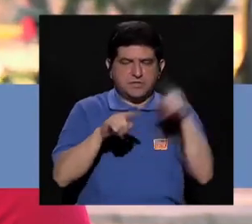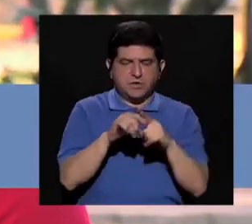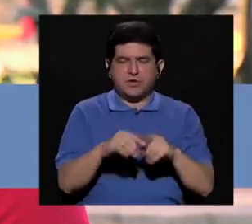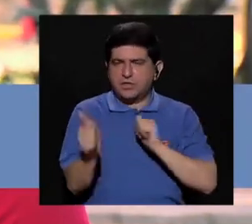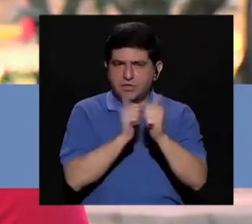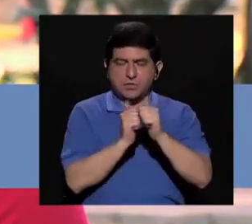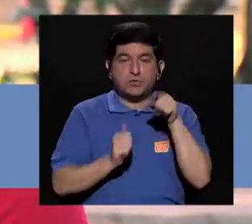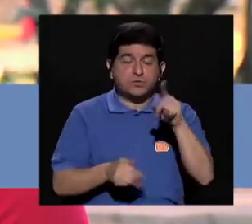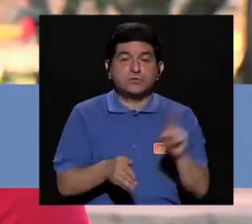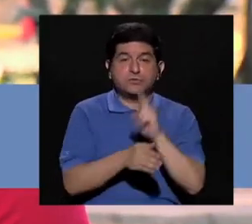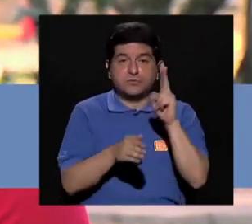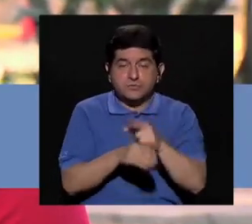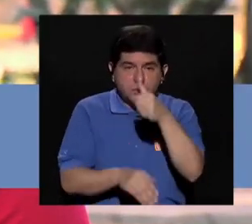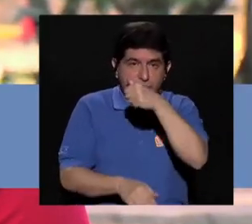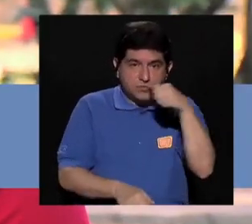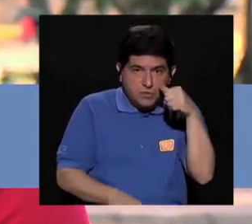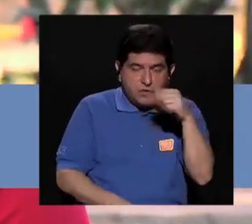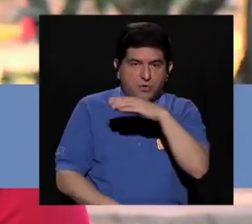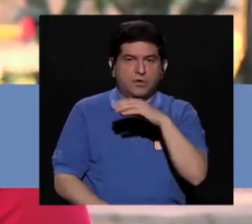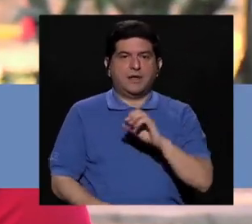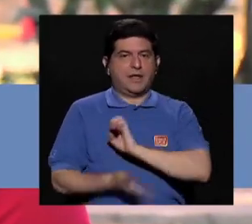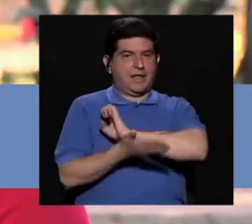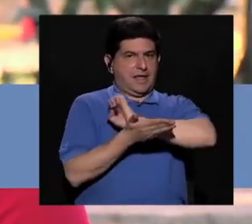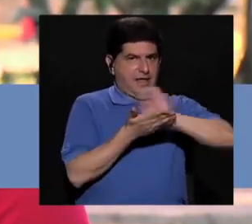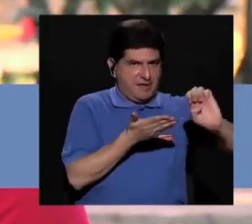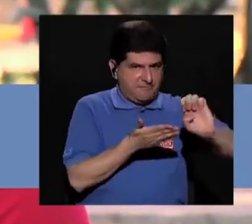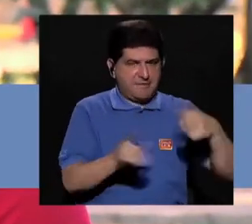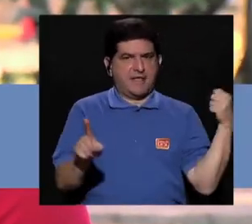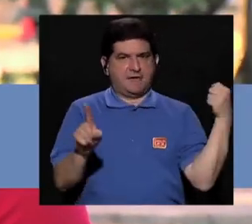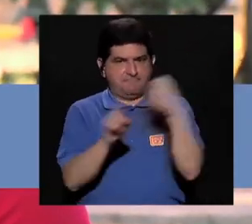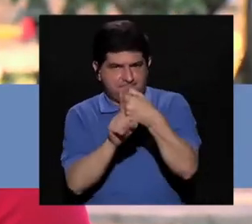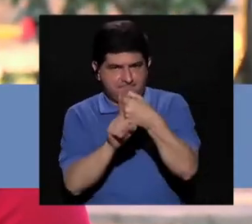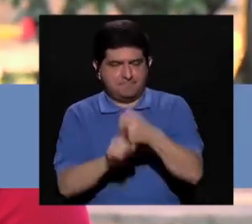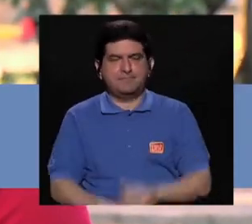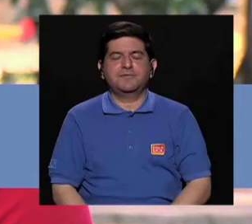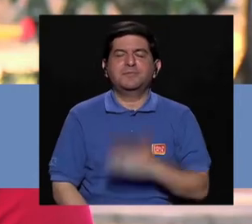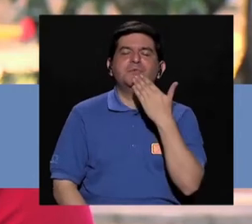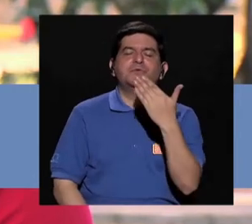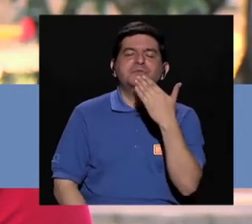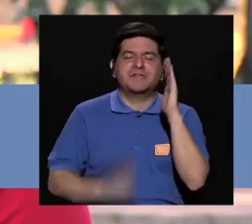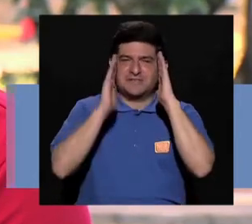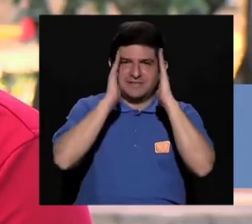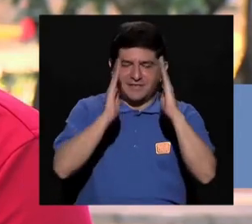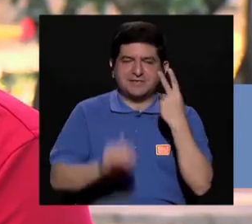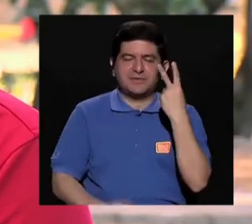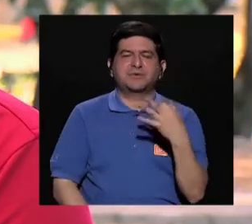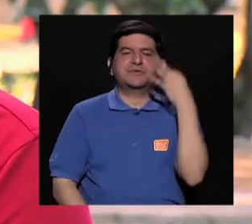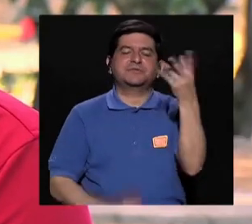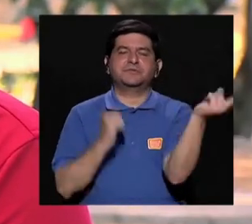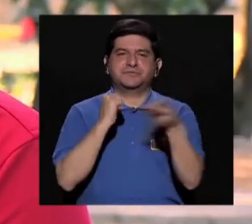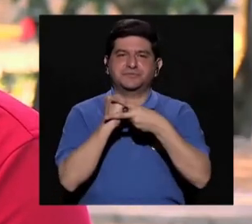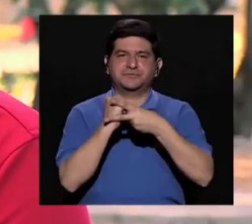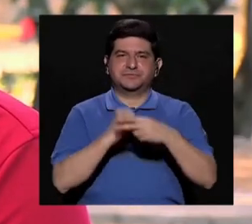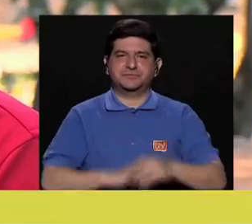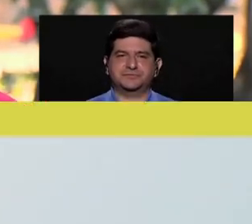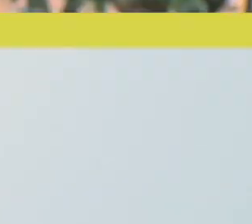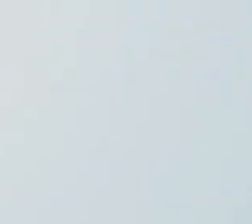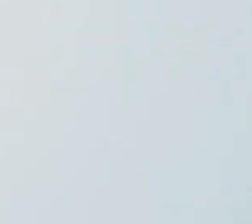circuitos visualables si usted ha consumido algún tipo de droga para evitar algún tipo de accidente. Muchas gracias por su atención y nos vemos en la